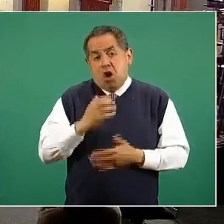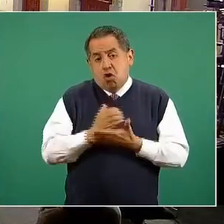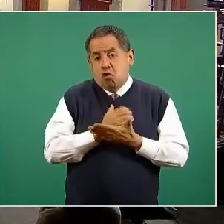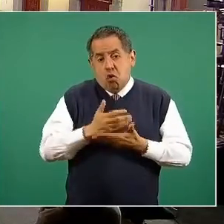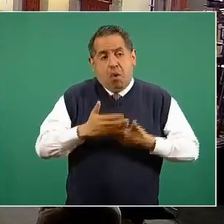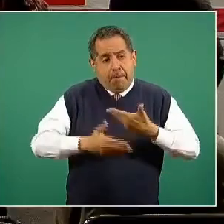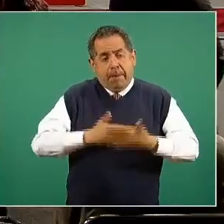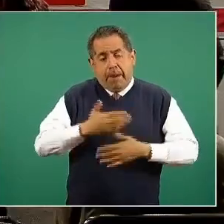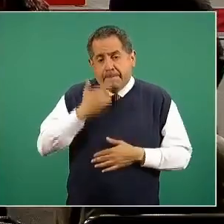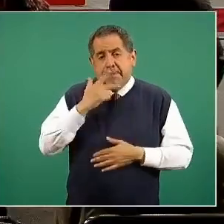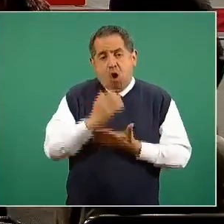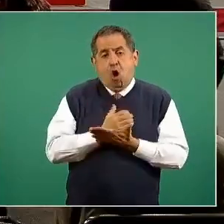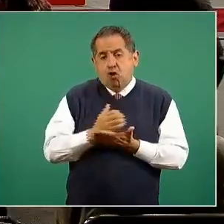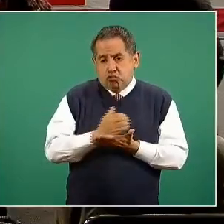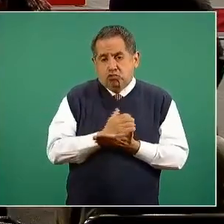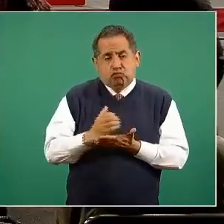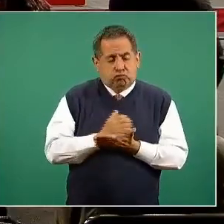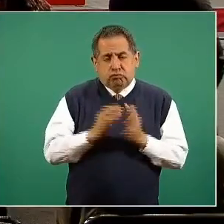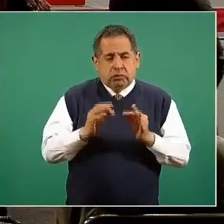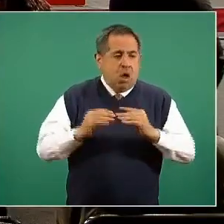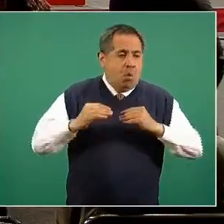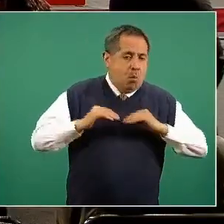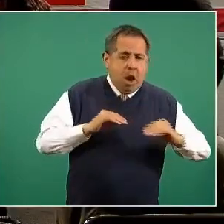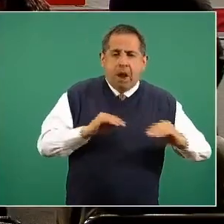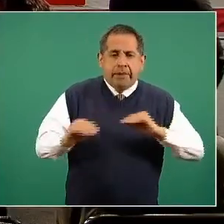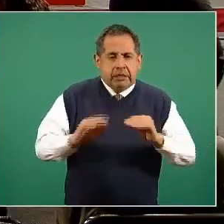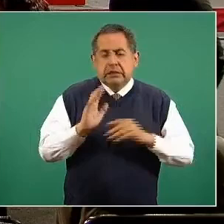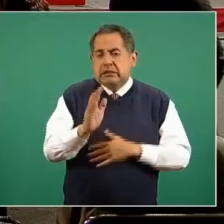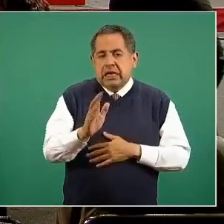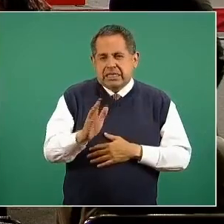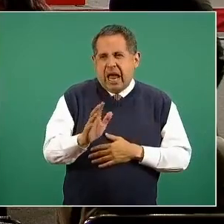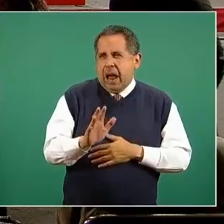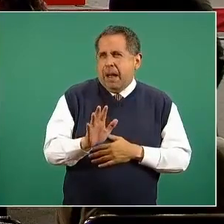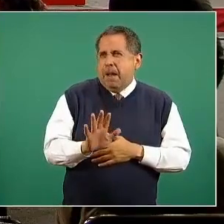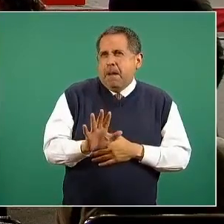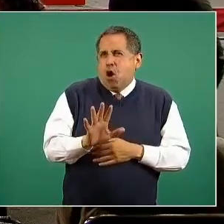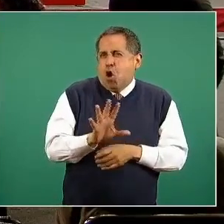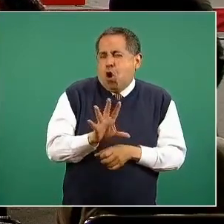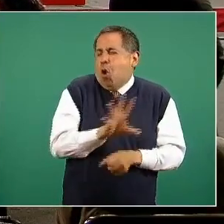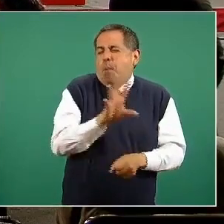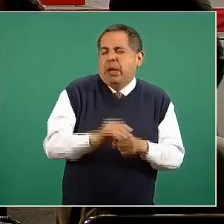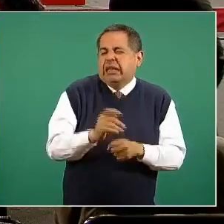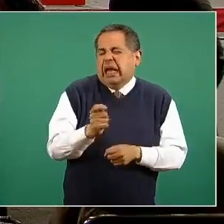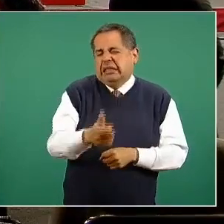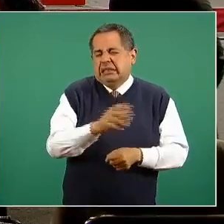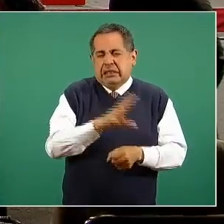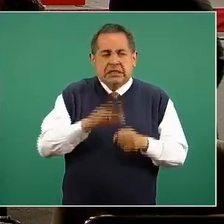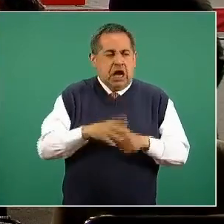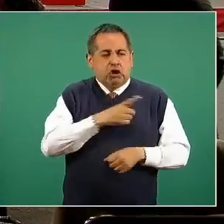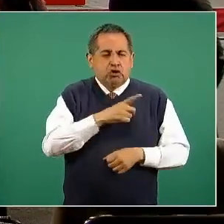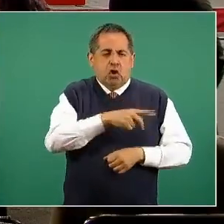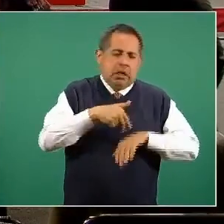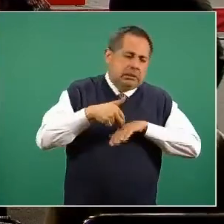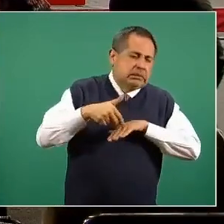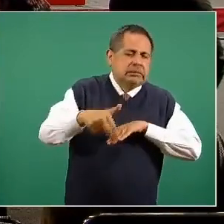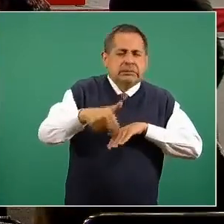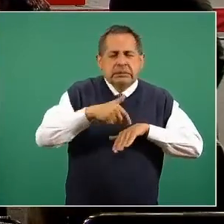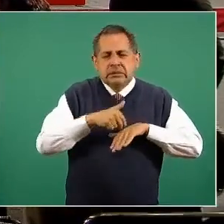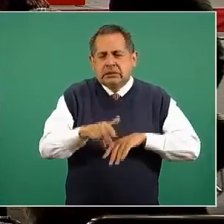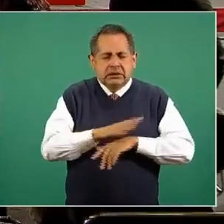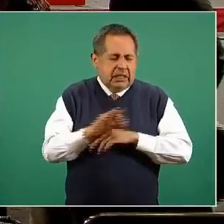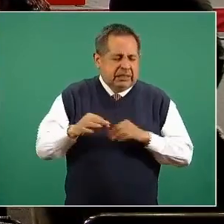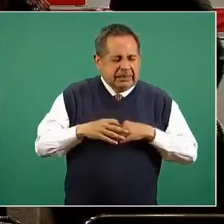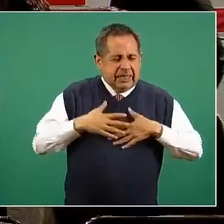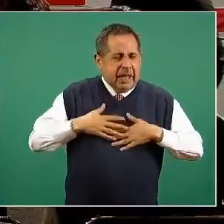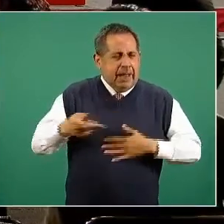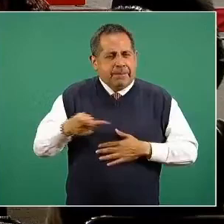en términos de la capacidad de movilizarse es ya casi total. ya puede andar por sí misma, ya está recuperando fuerza